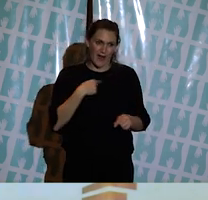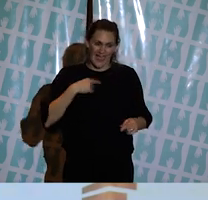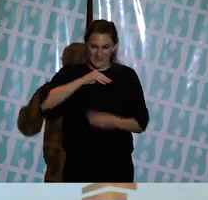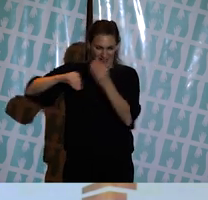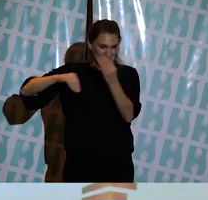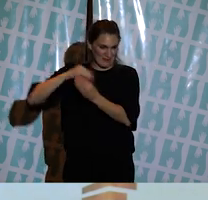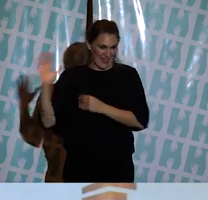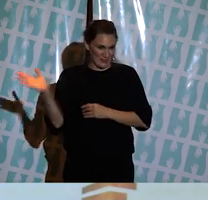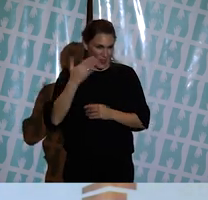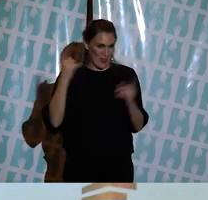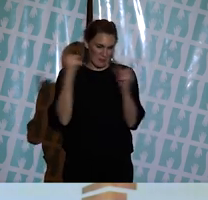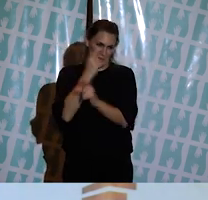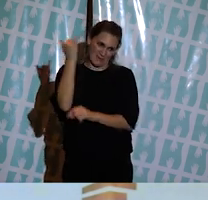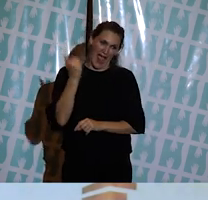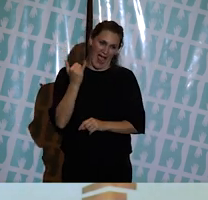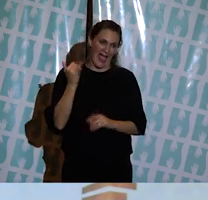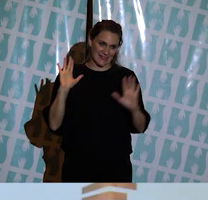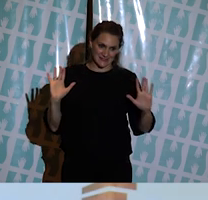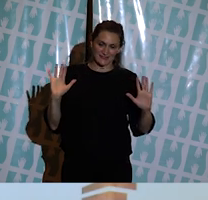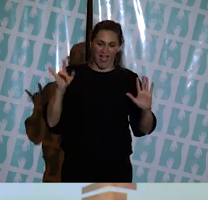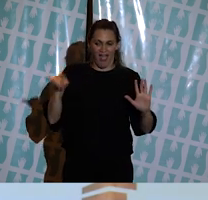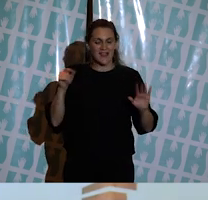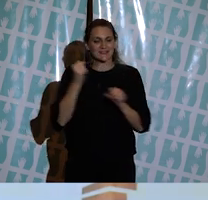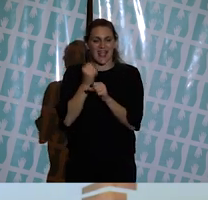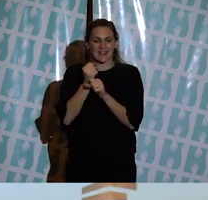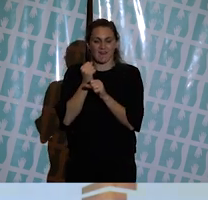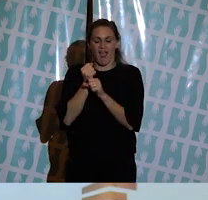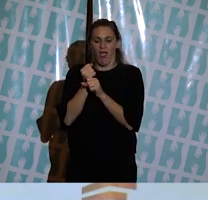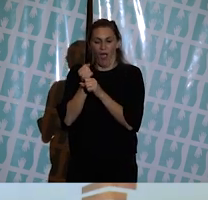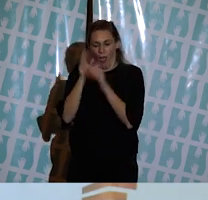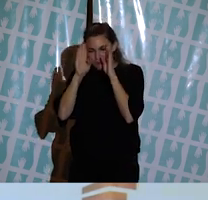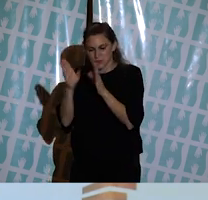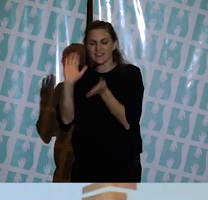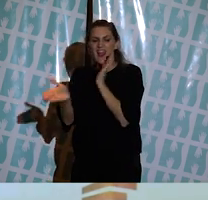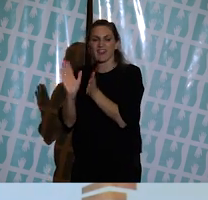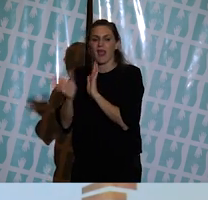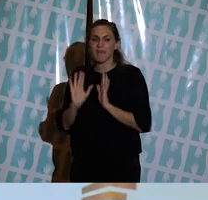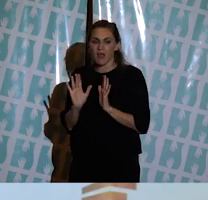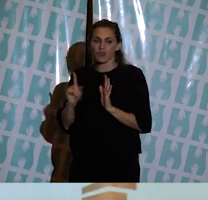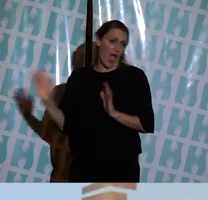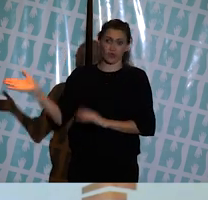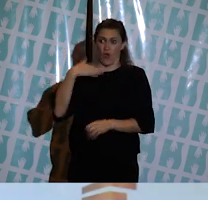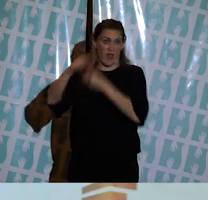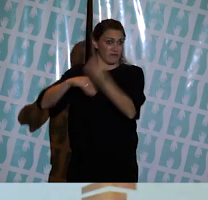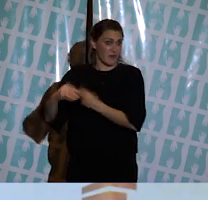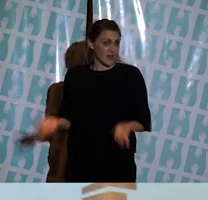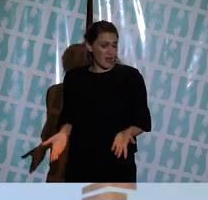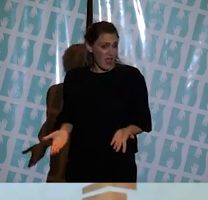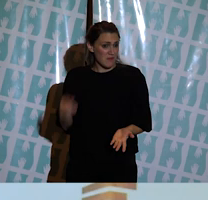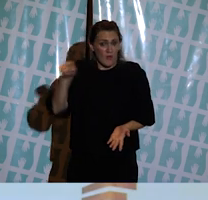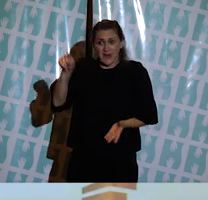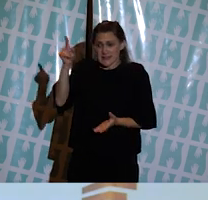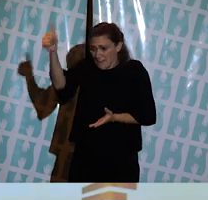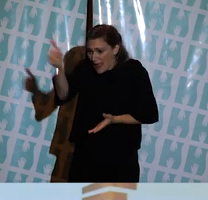como vimos. Hay que trabajar sobre ellos para que ellos vean cómo un familiar pueda ver cómo influye su conducta